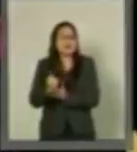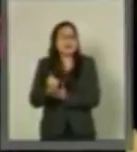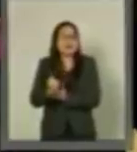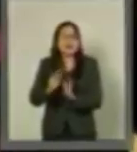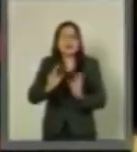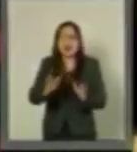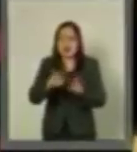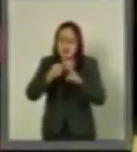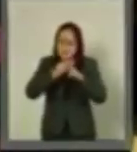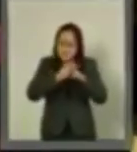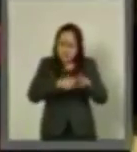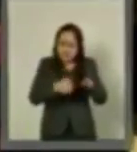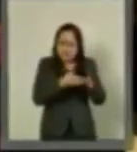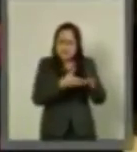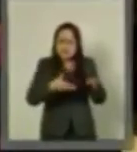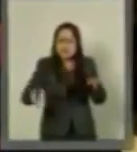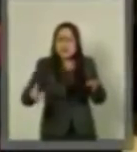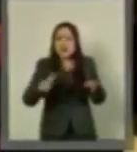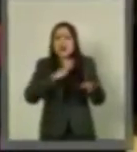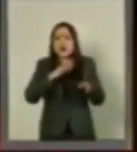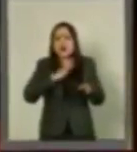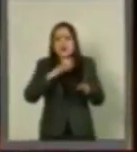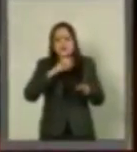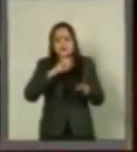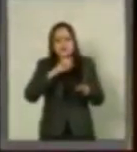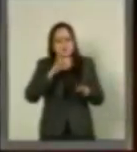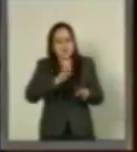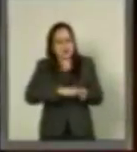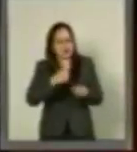iniciar en este proceso de una manera más agresiva,